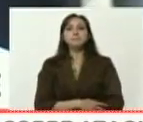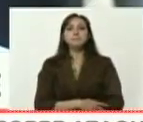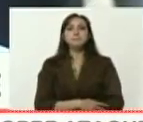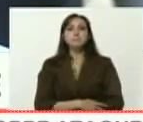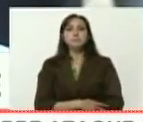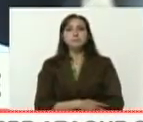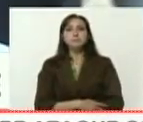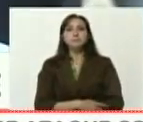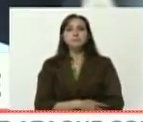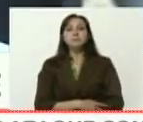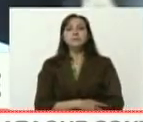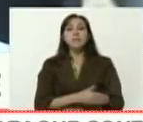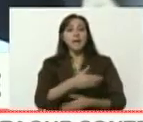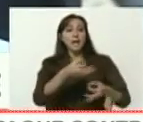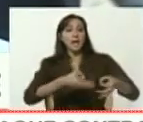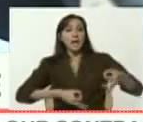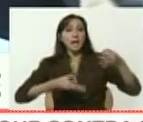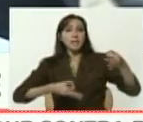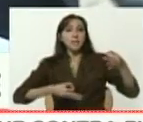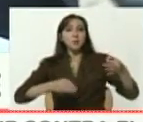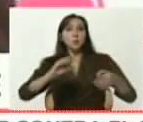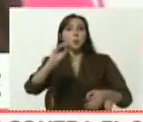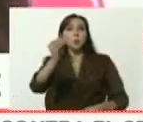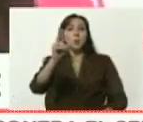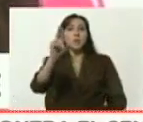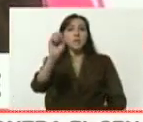El TIAR, un tratado que diríamos de ayuda